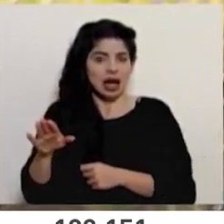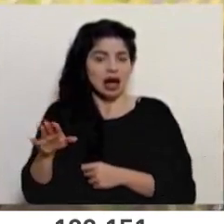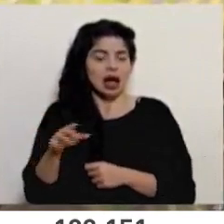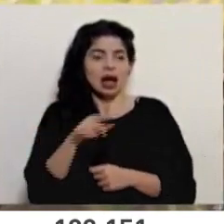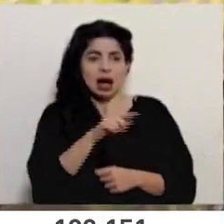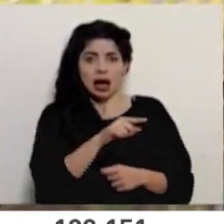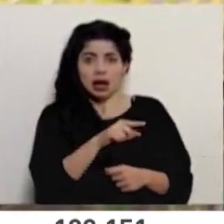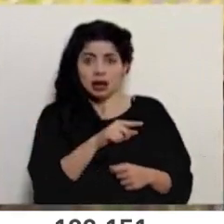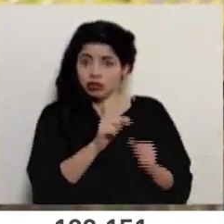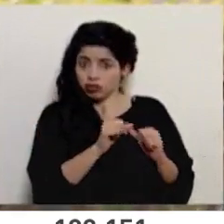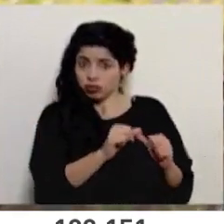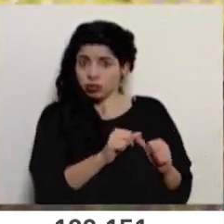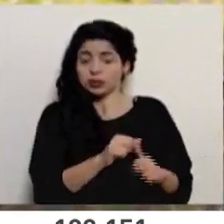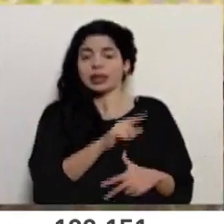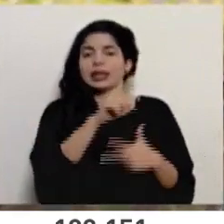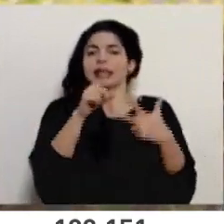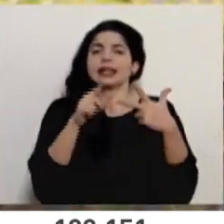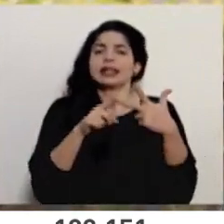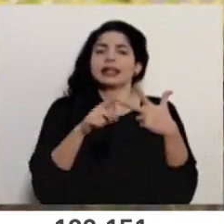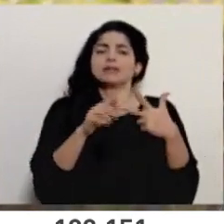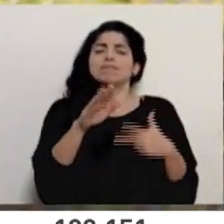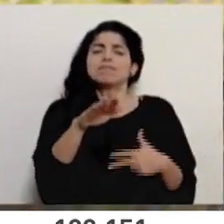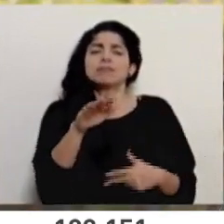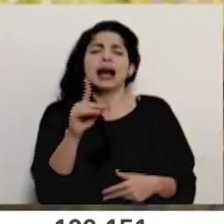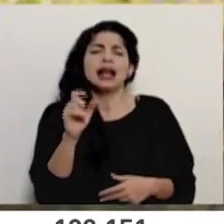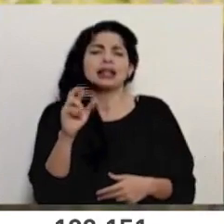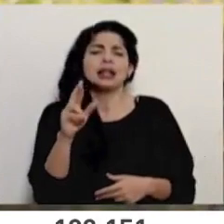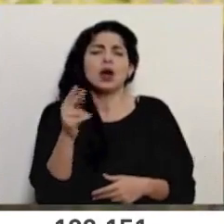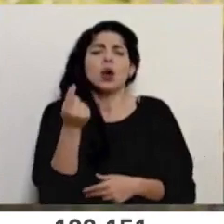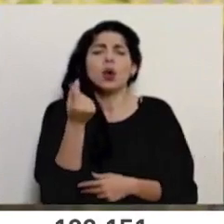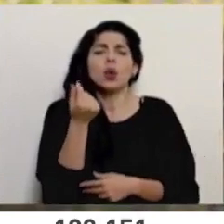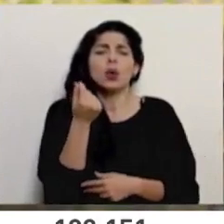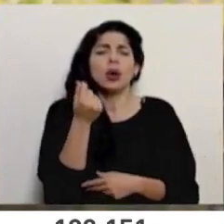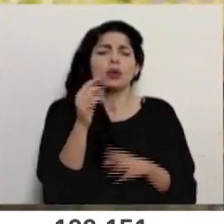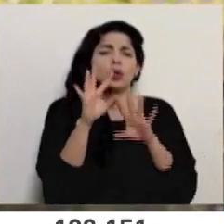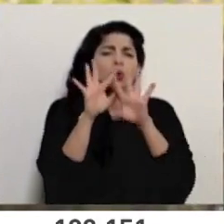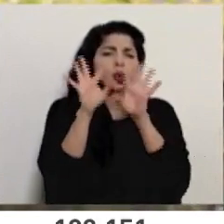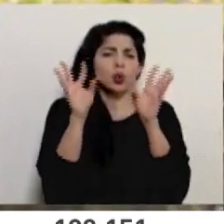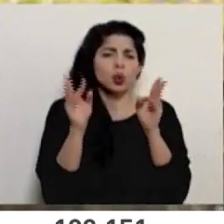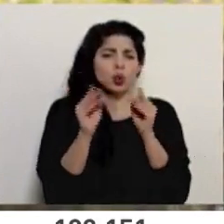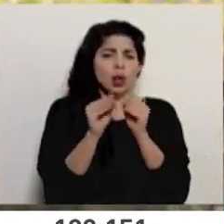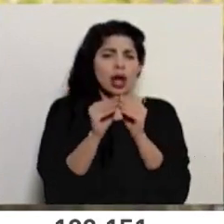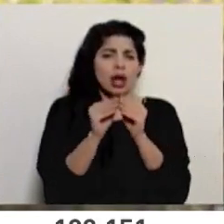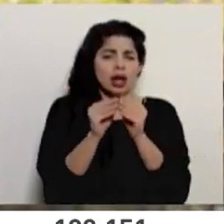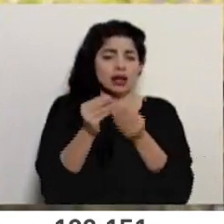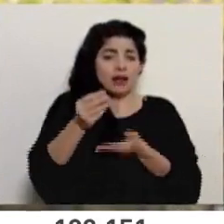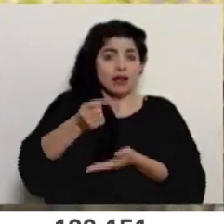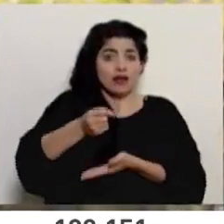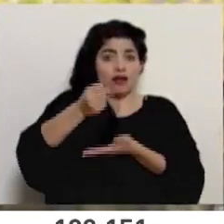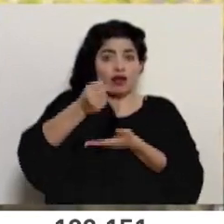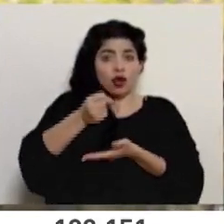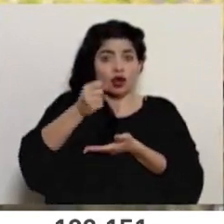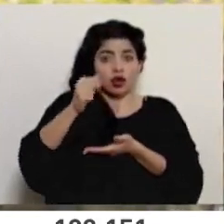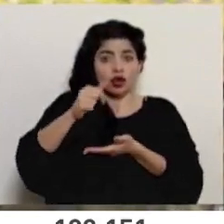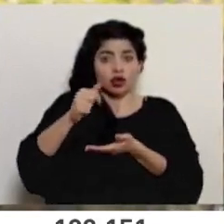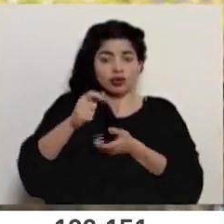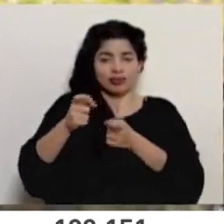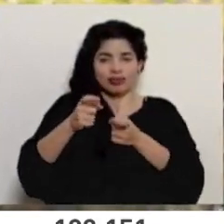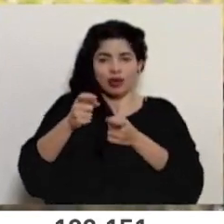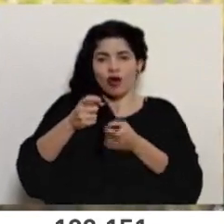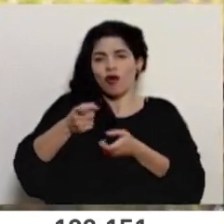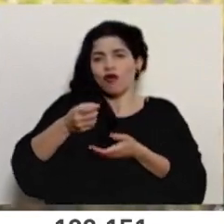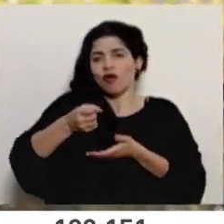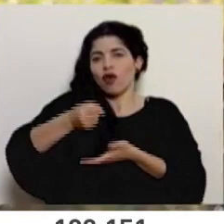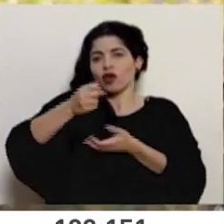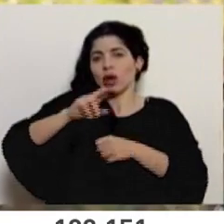tercero, don Alexander, ¿cuál es el monto global de los fondos que controla el Fondo